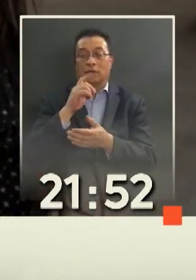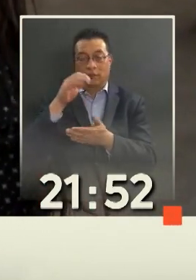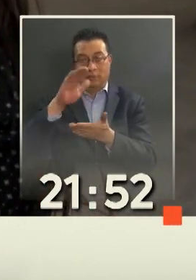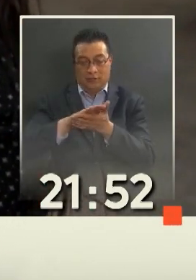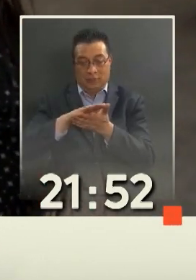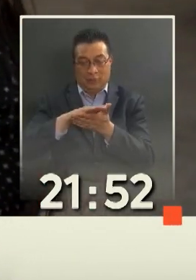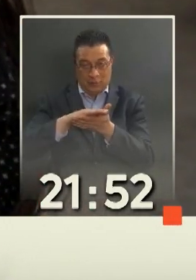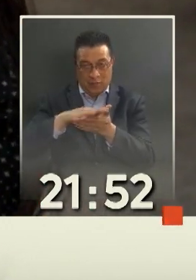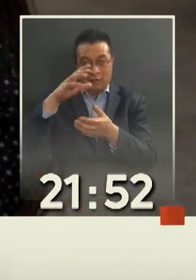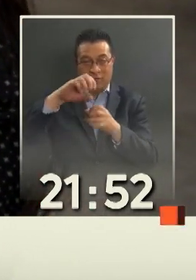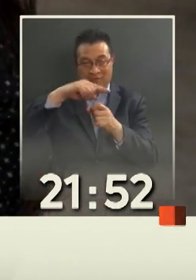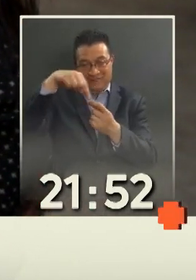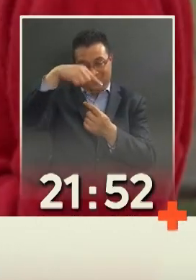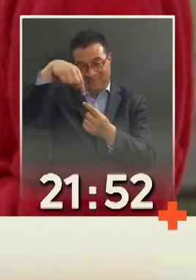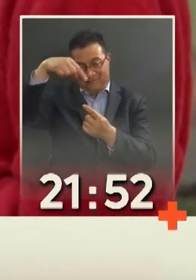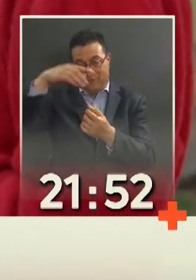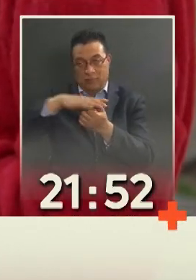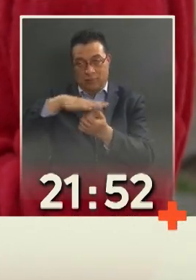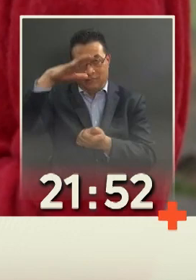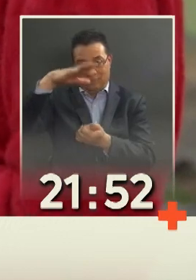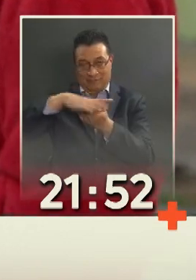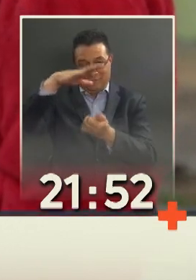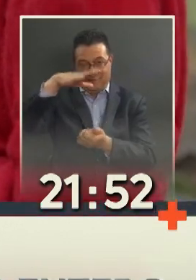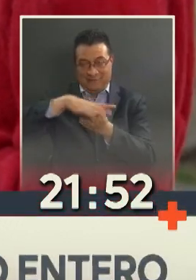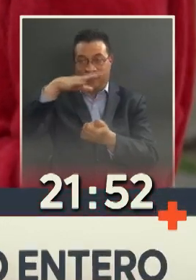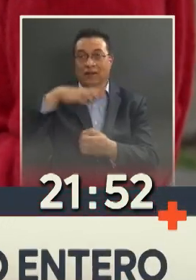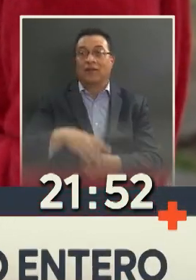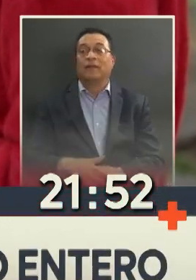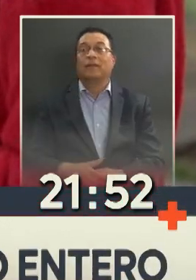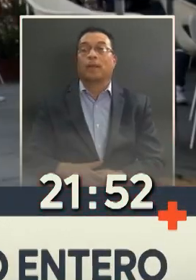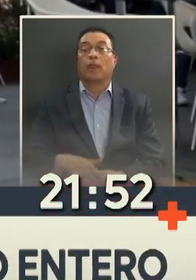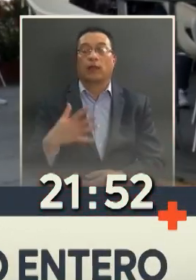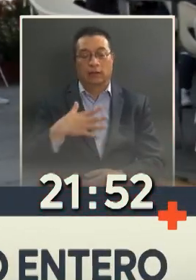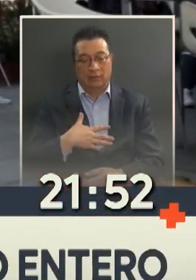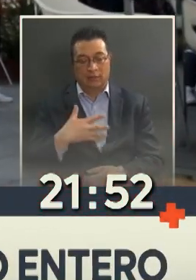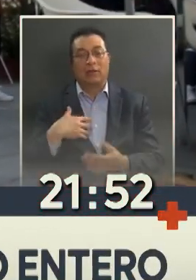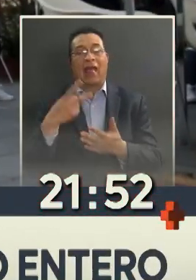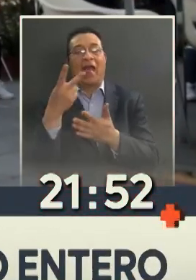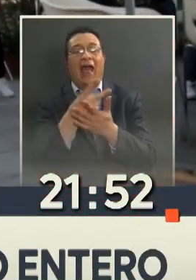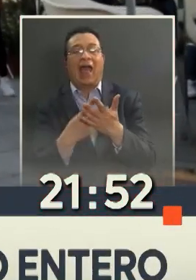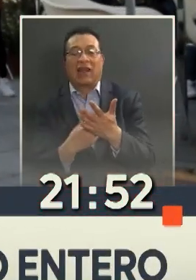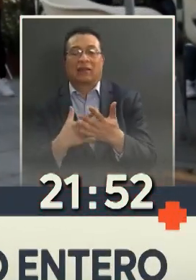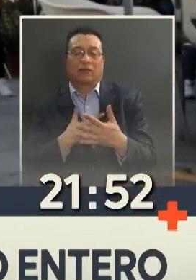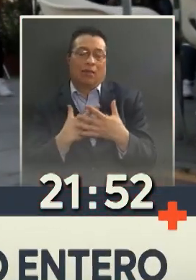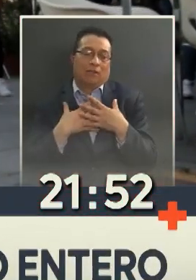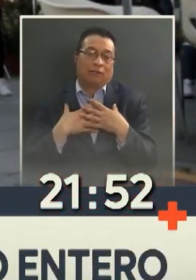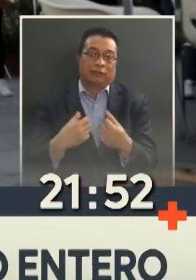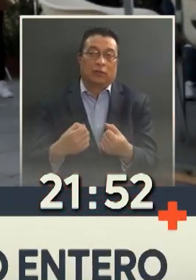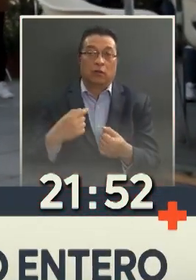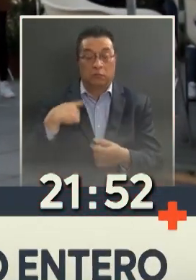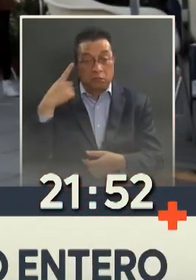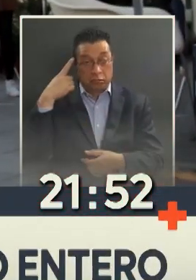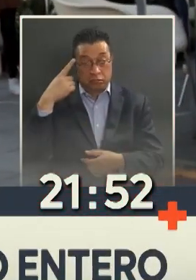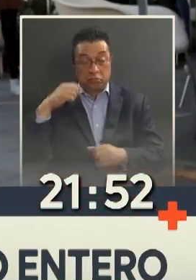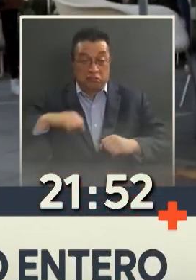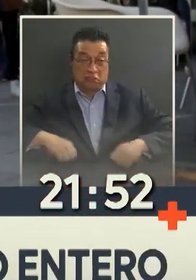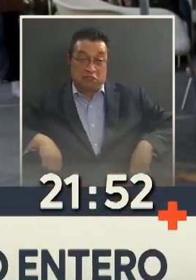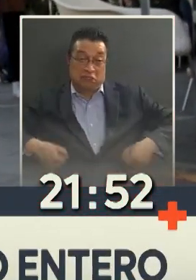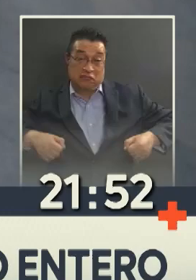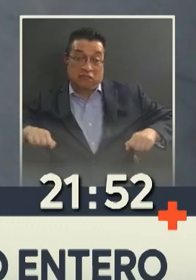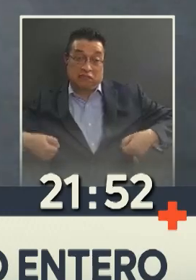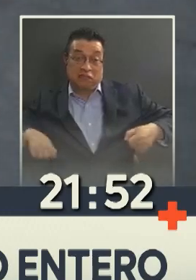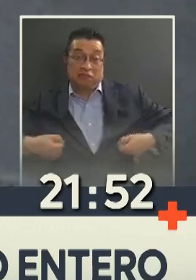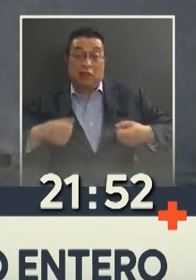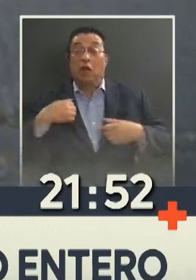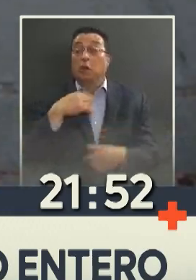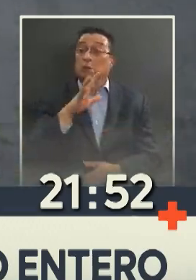que los platos suban y bajen. Tenía claro que quería vivir del arte, pero no imaginó que sería con un chinchín o que lo tocaría todos los días